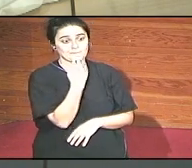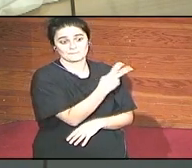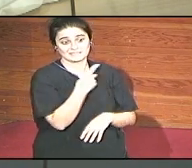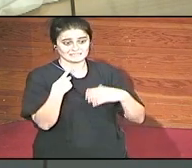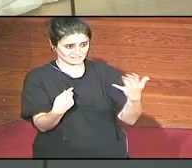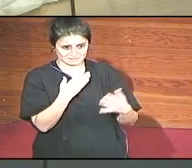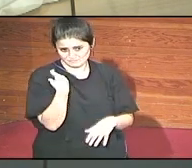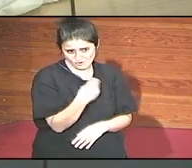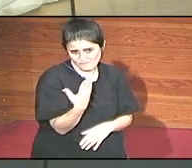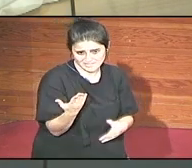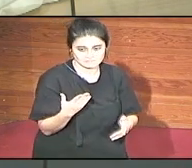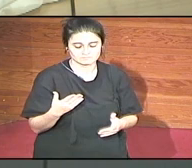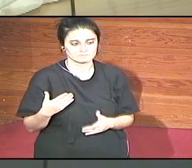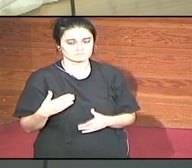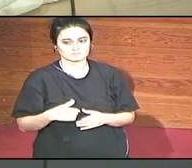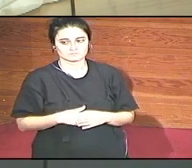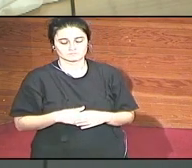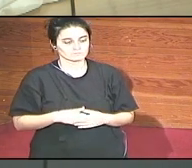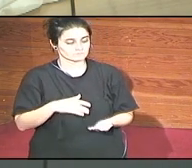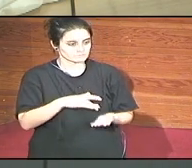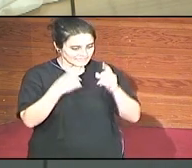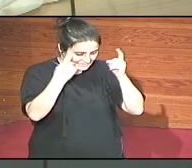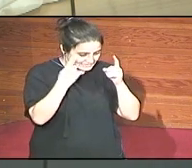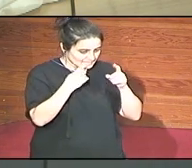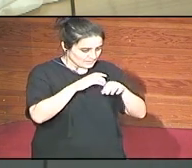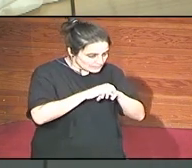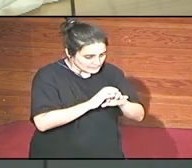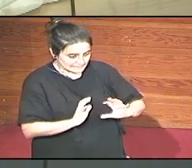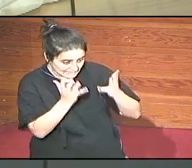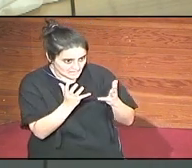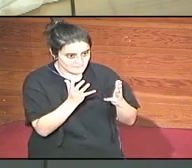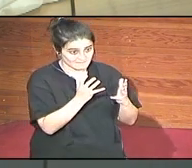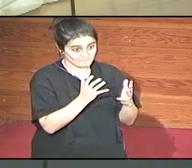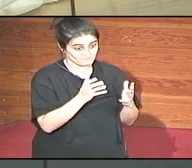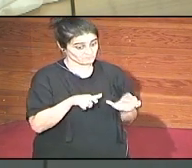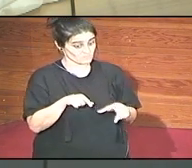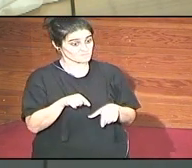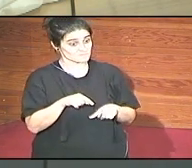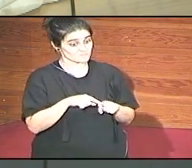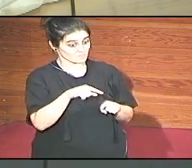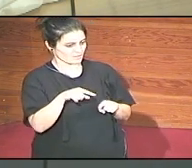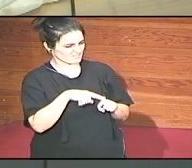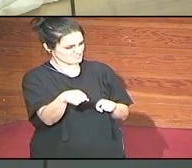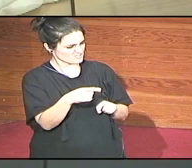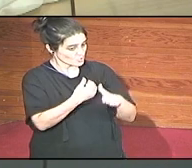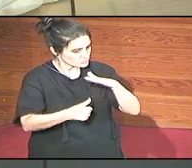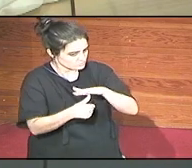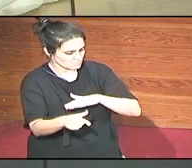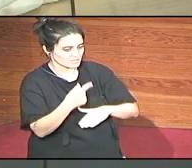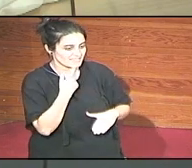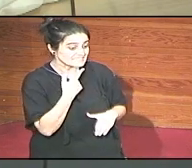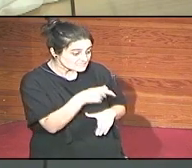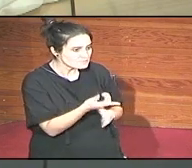chava y estaban intentando salvar la vida y uno de los de sus subordinados les dijo cómo se mueran los